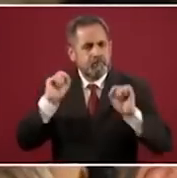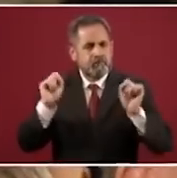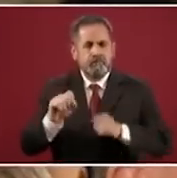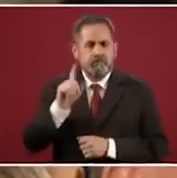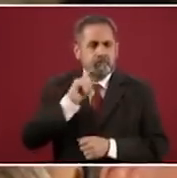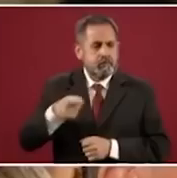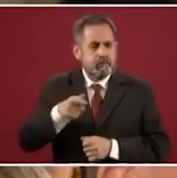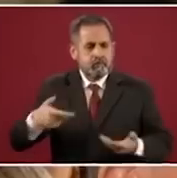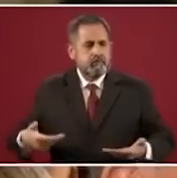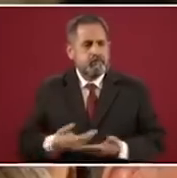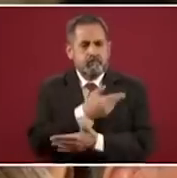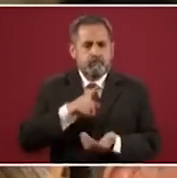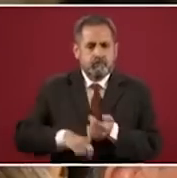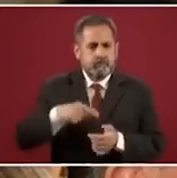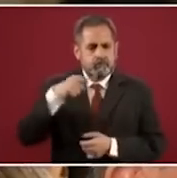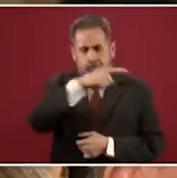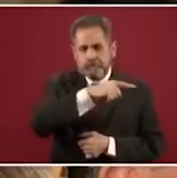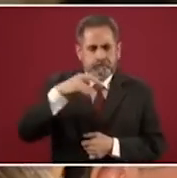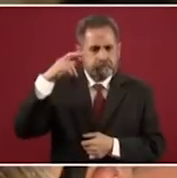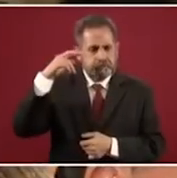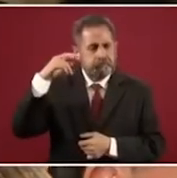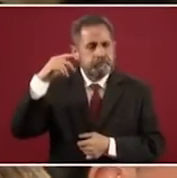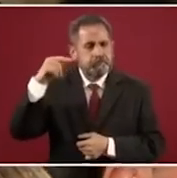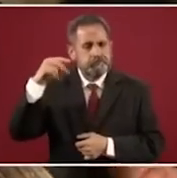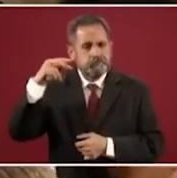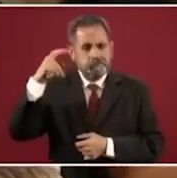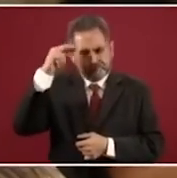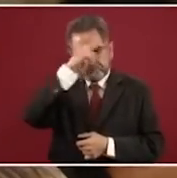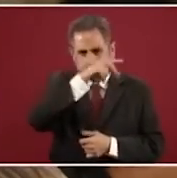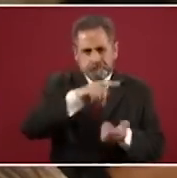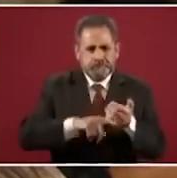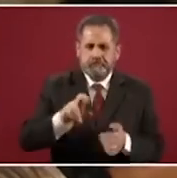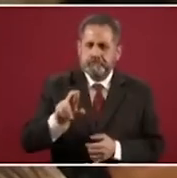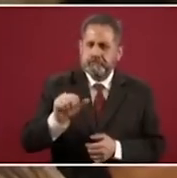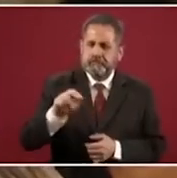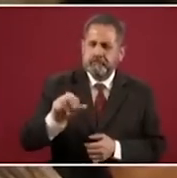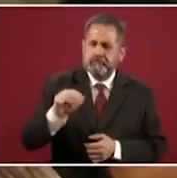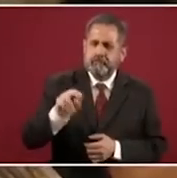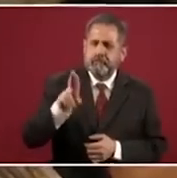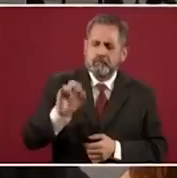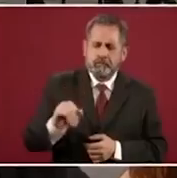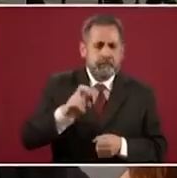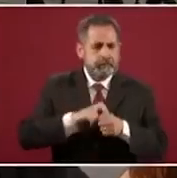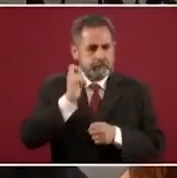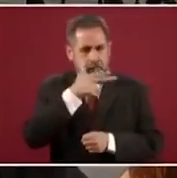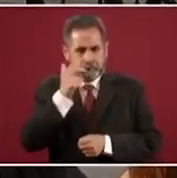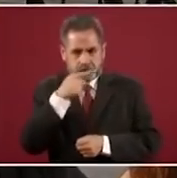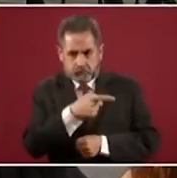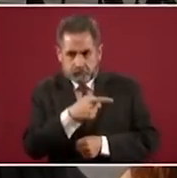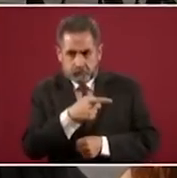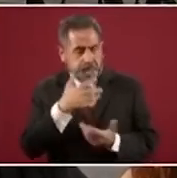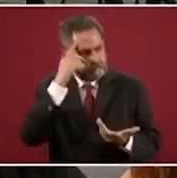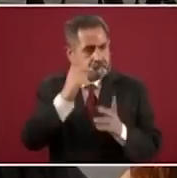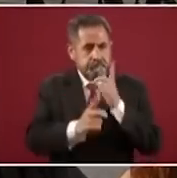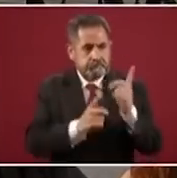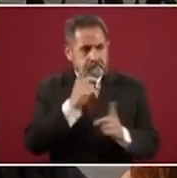Rarámuri. Y bueno, pues estamos viendo en estas zonas rurales que el deporte existe, sin